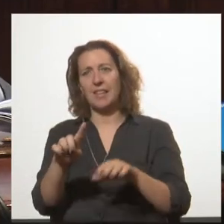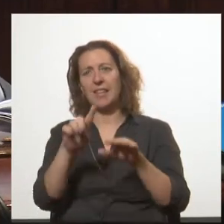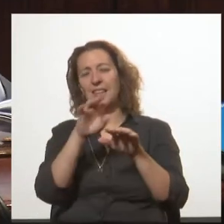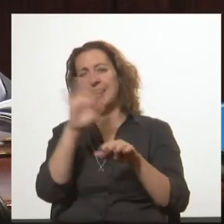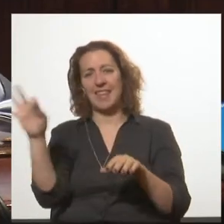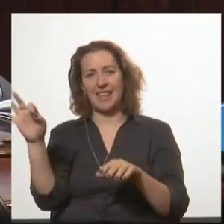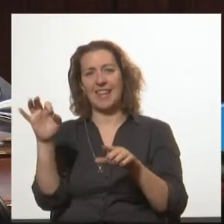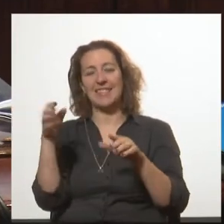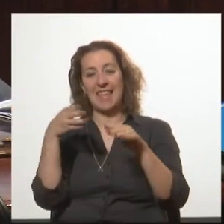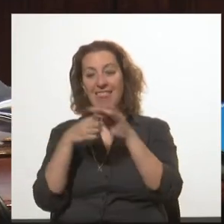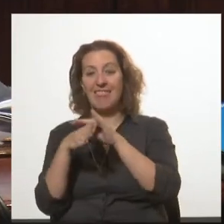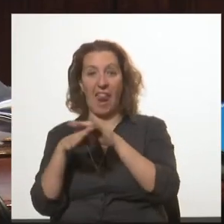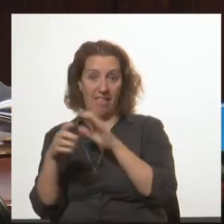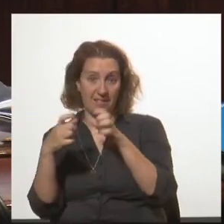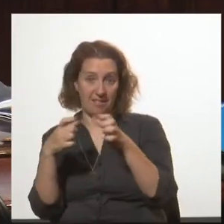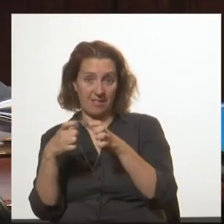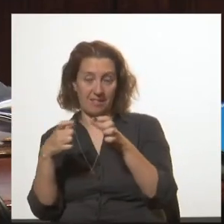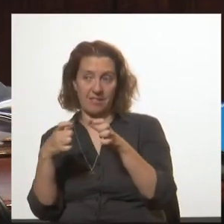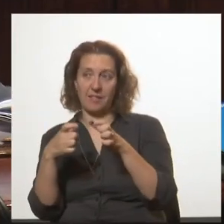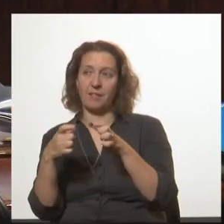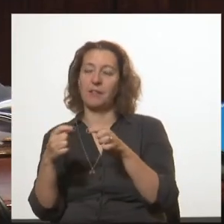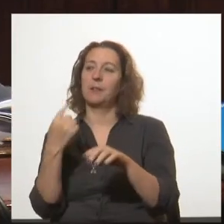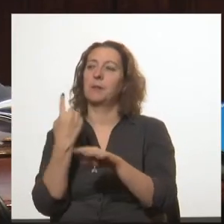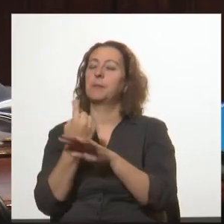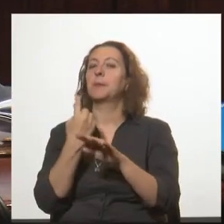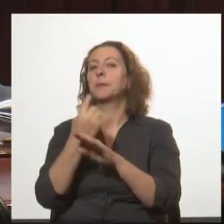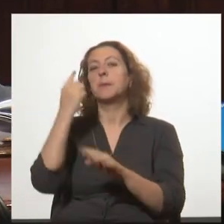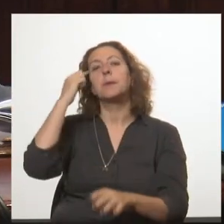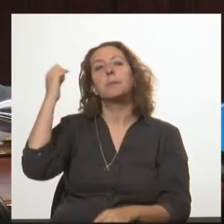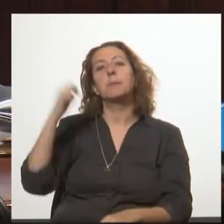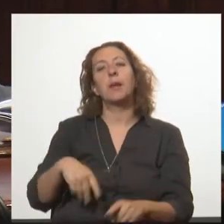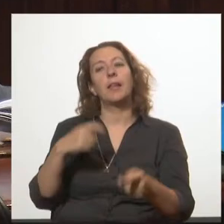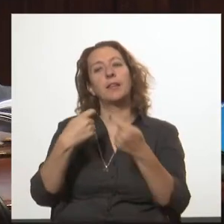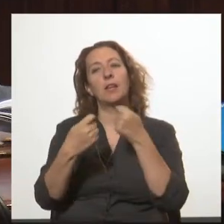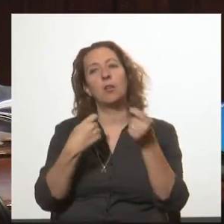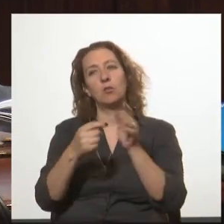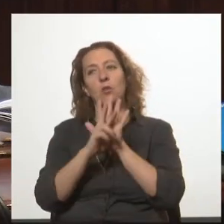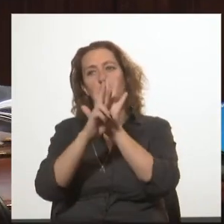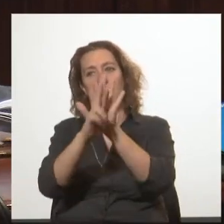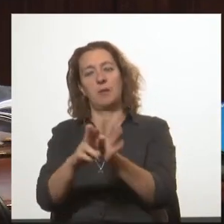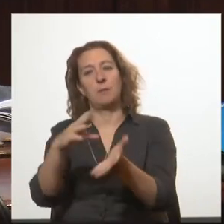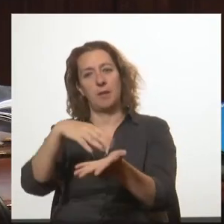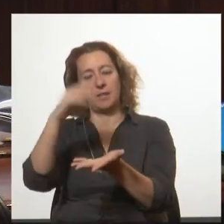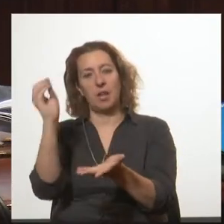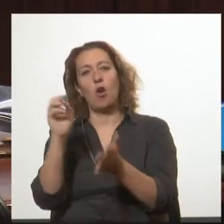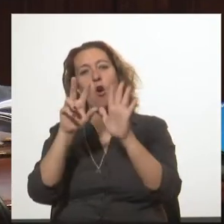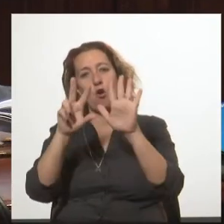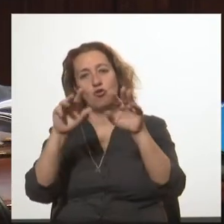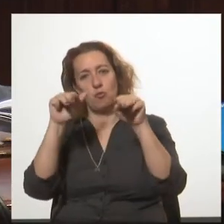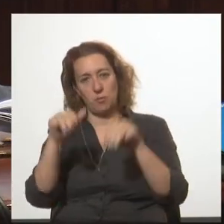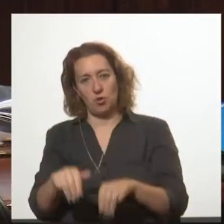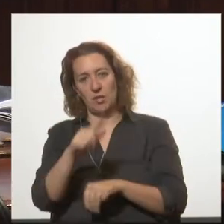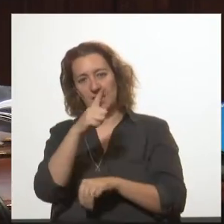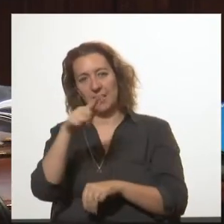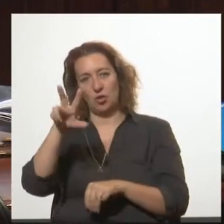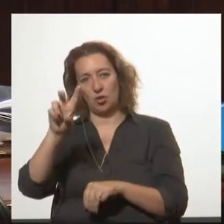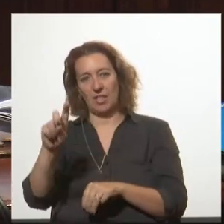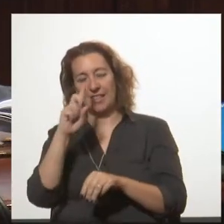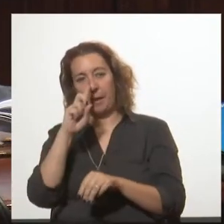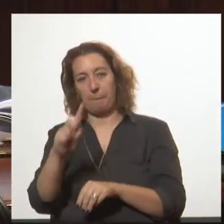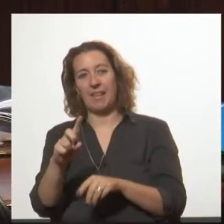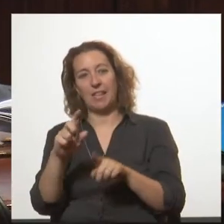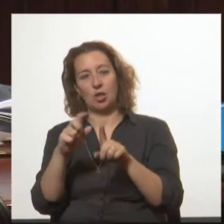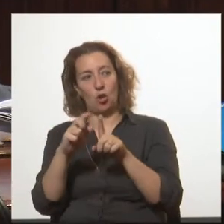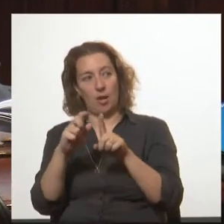vendían y lo que en el primer plan de negocio representaba para ante el 8 millones 130 mil dólares por sobre venta de servicios